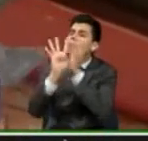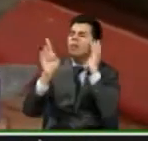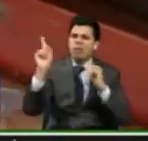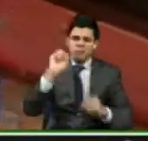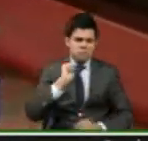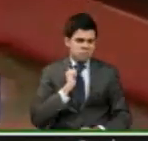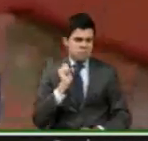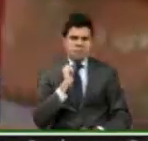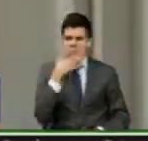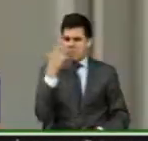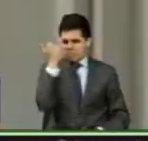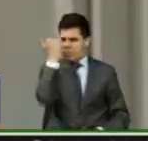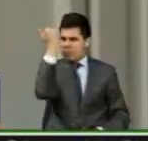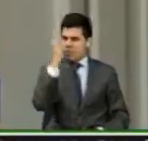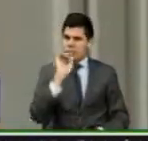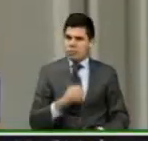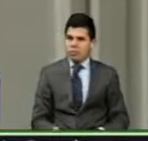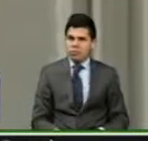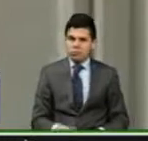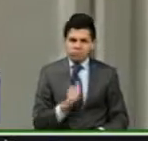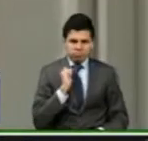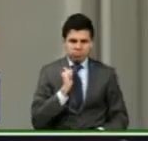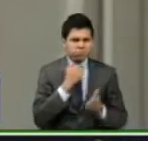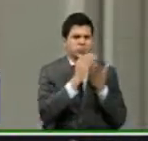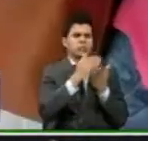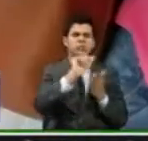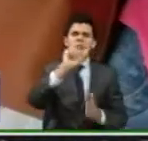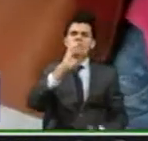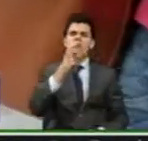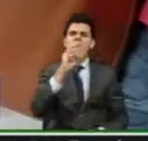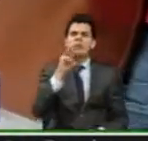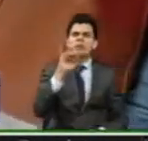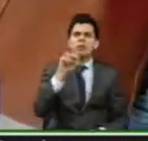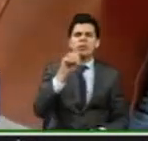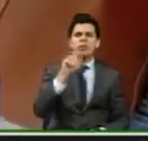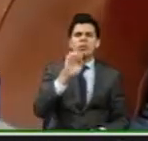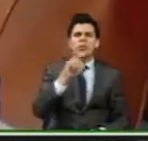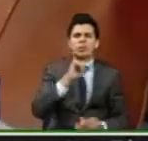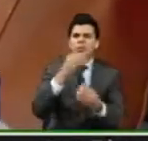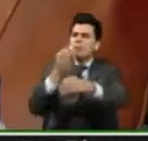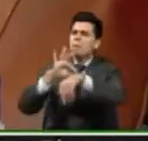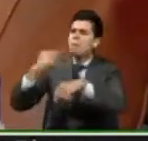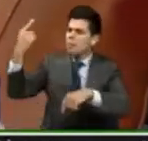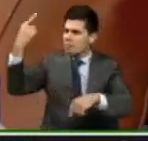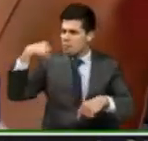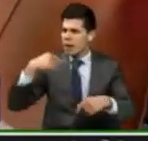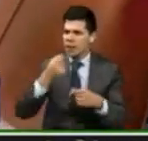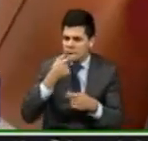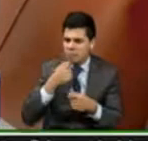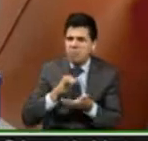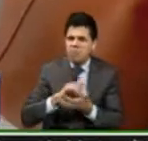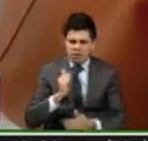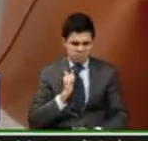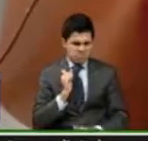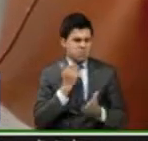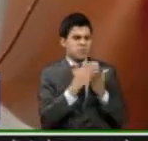tiene una cura más efectiva. Yo misma compro, porque ¿para qué van un del médico? Si el médico lo mismo le dan a uno,